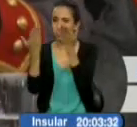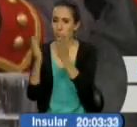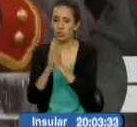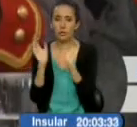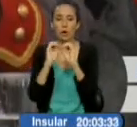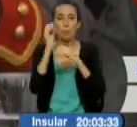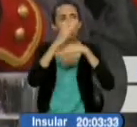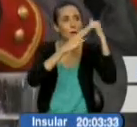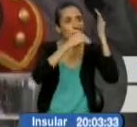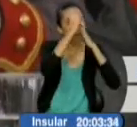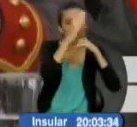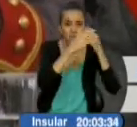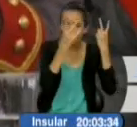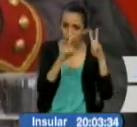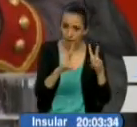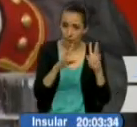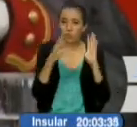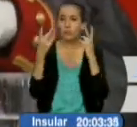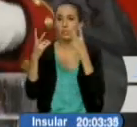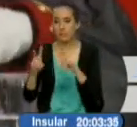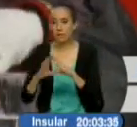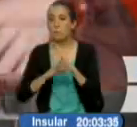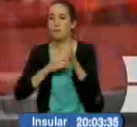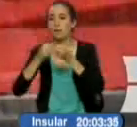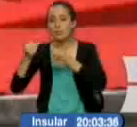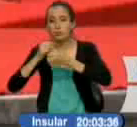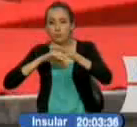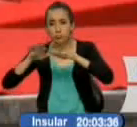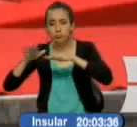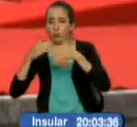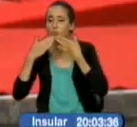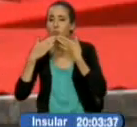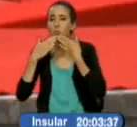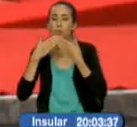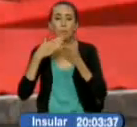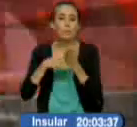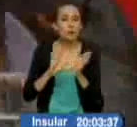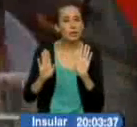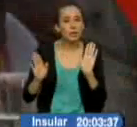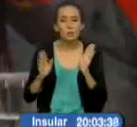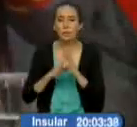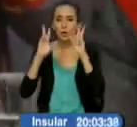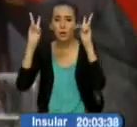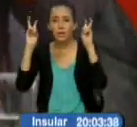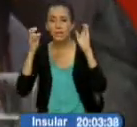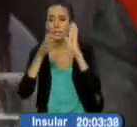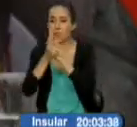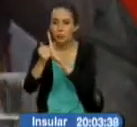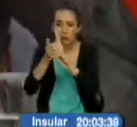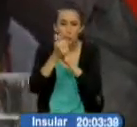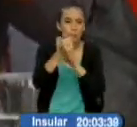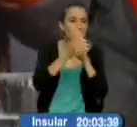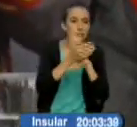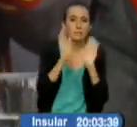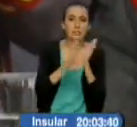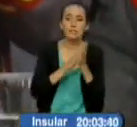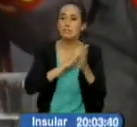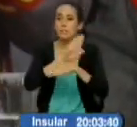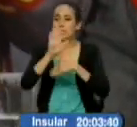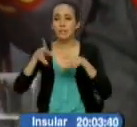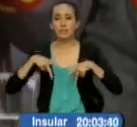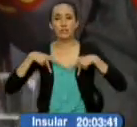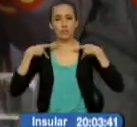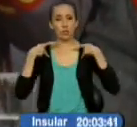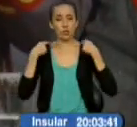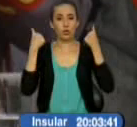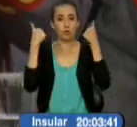de infraestructura logística y medios de acción, como aquellos relacionados con la capacitación y bienestar de los